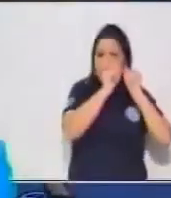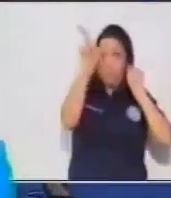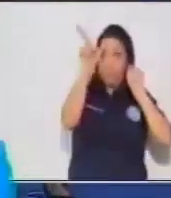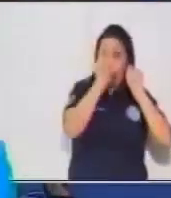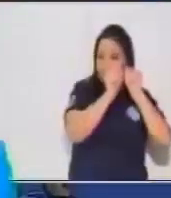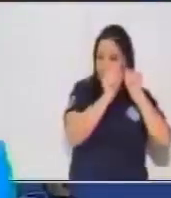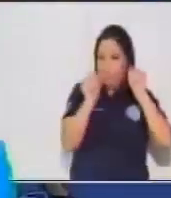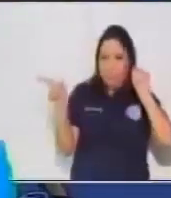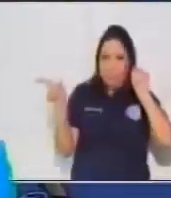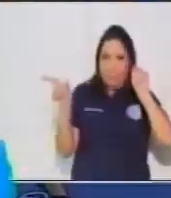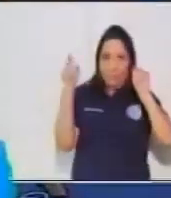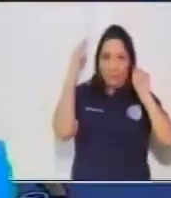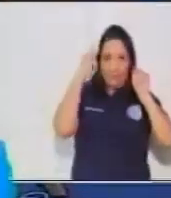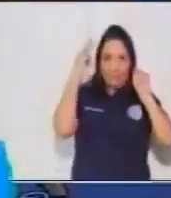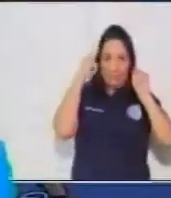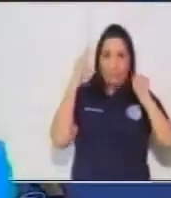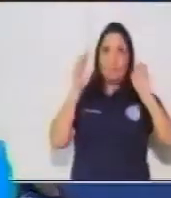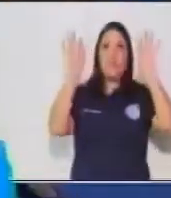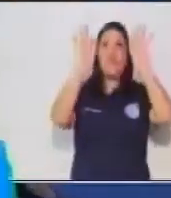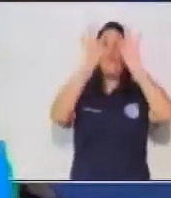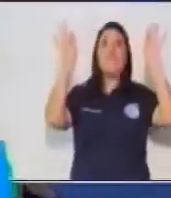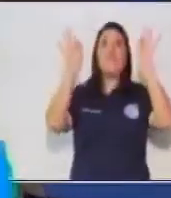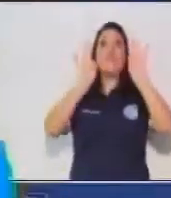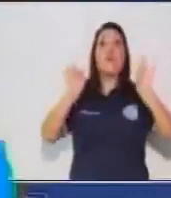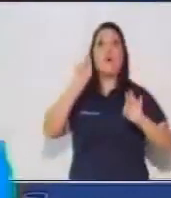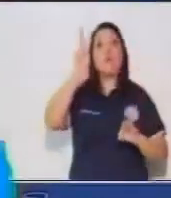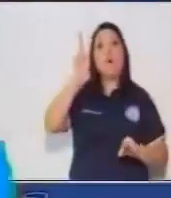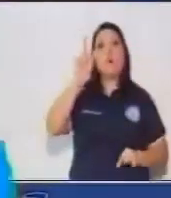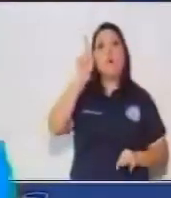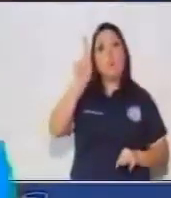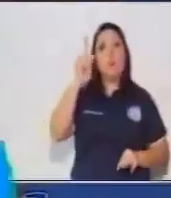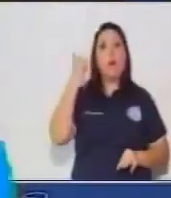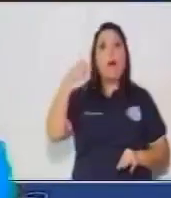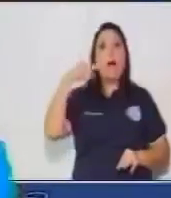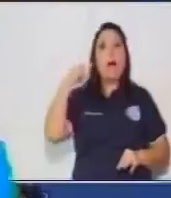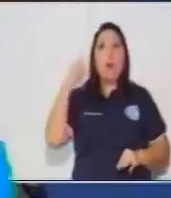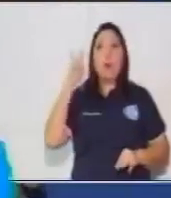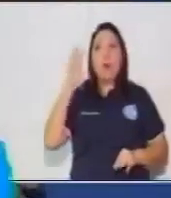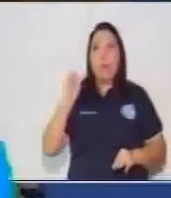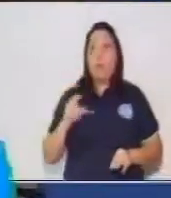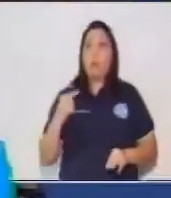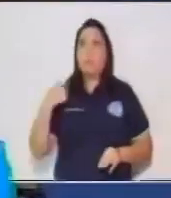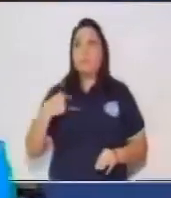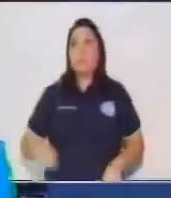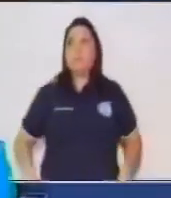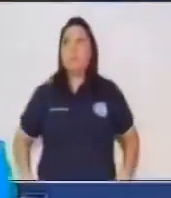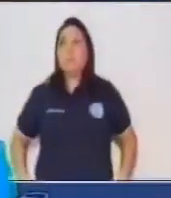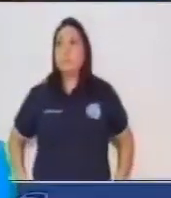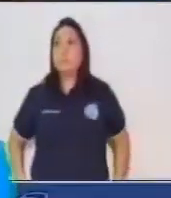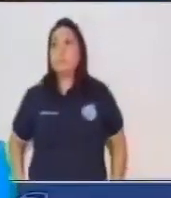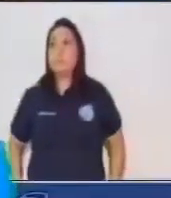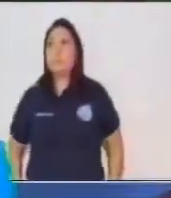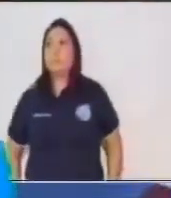2 rectas o los 2 rayos que forman mi ángulo. Ahora, puedo clasificar los ángulos.